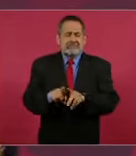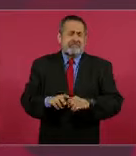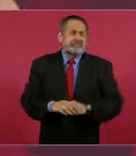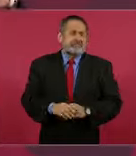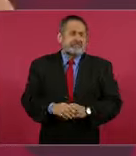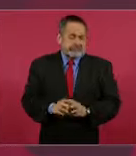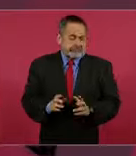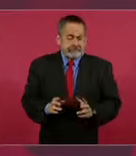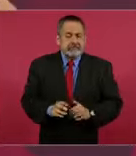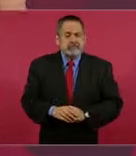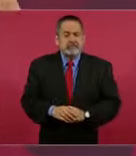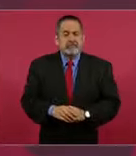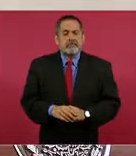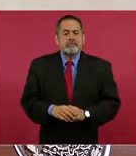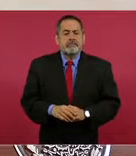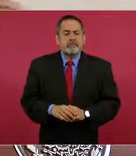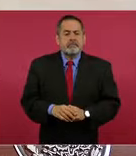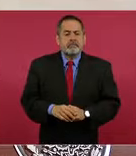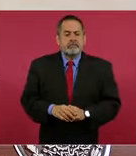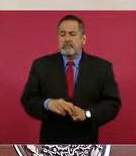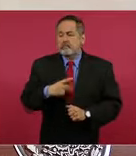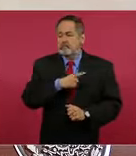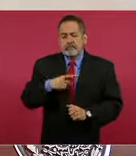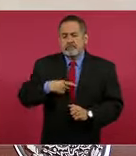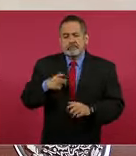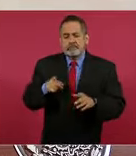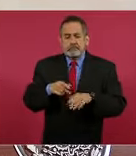Entonces, no hay que caer en eso,